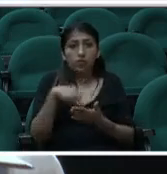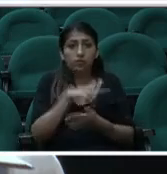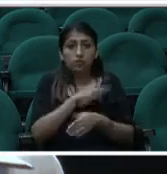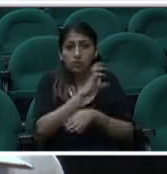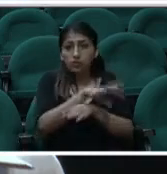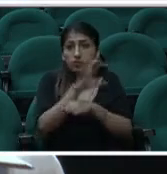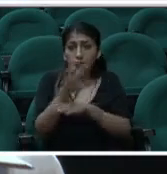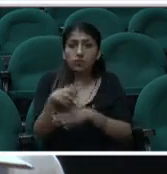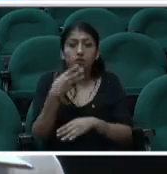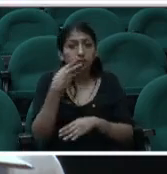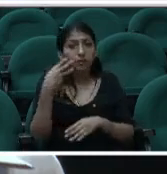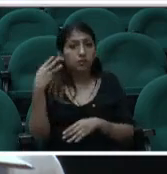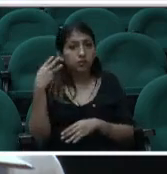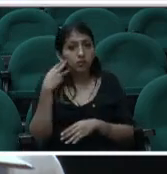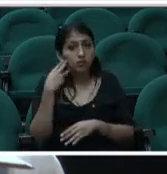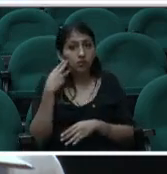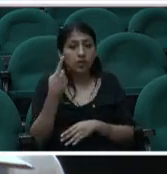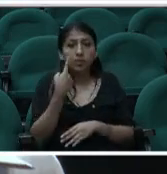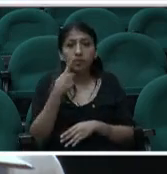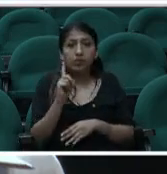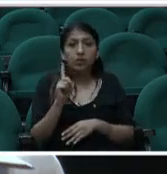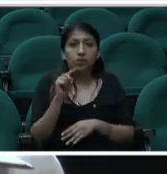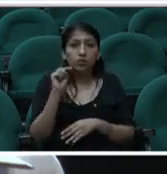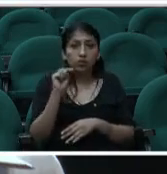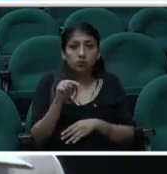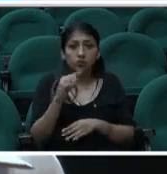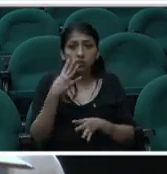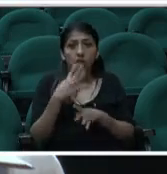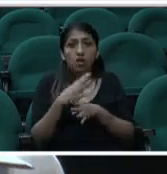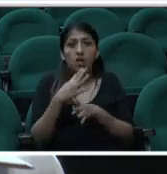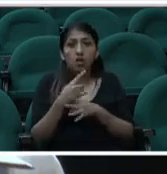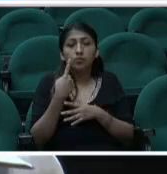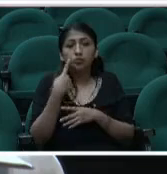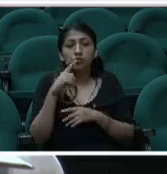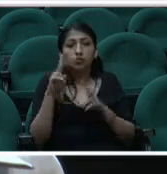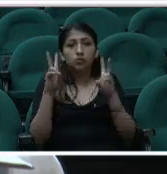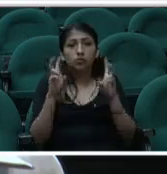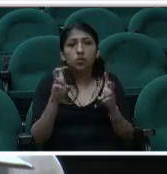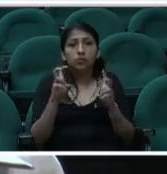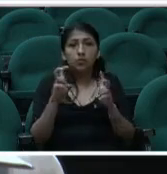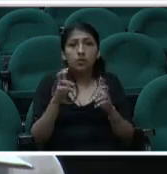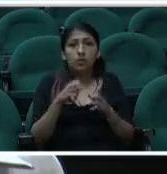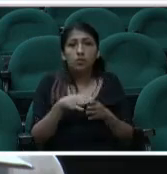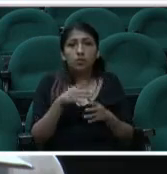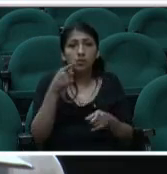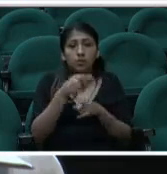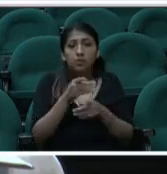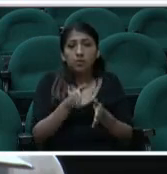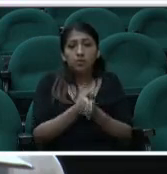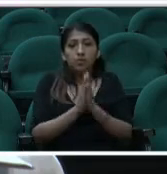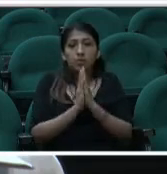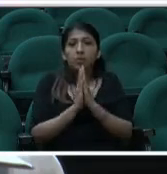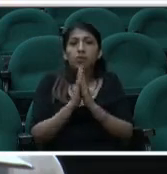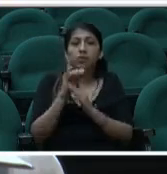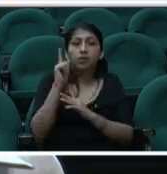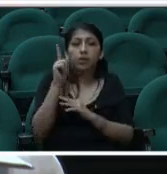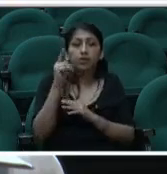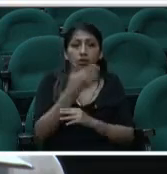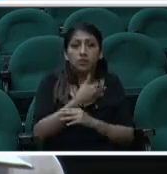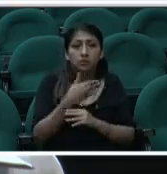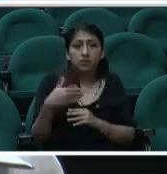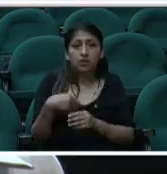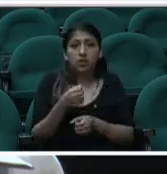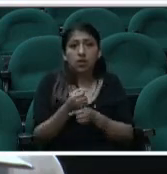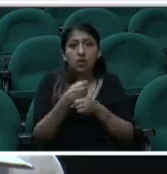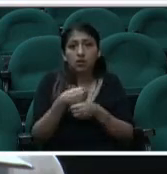provincias amazónicas pero usted habla simplemente de exigir al presidente la